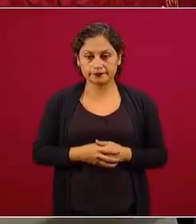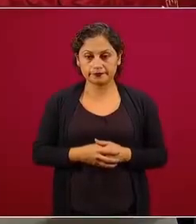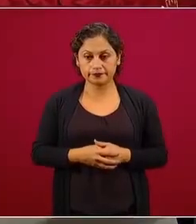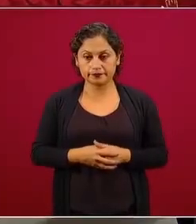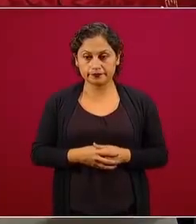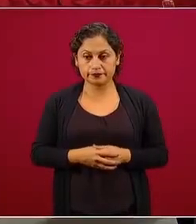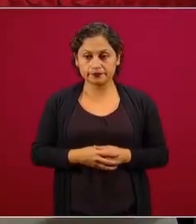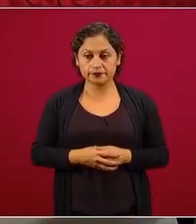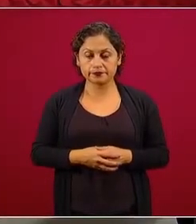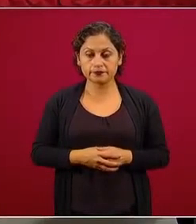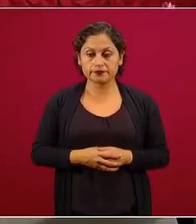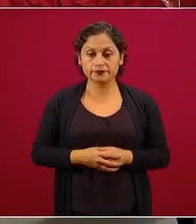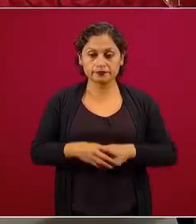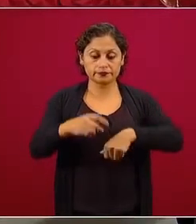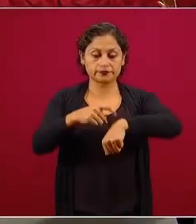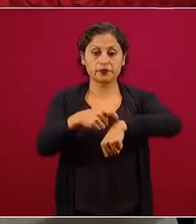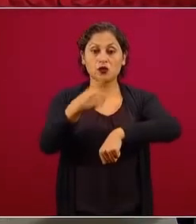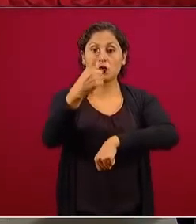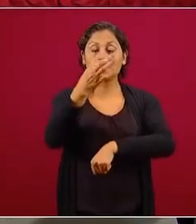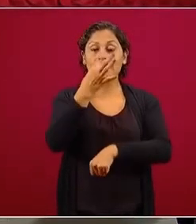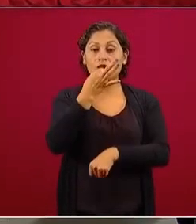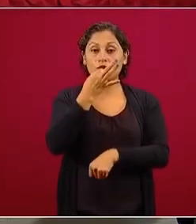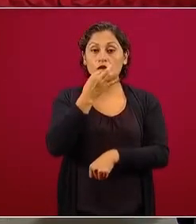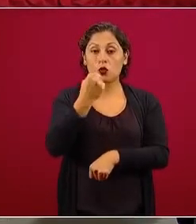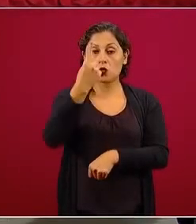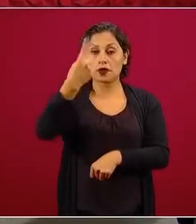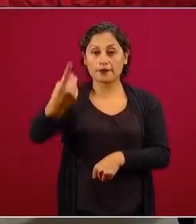gracias. Nos queda un minutito, si tenemos una